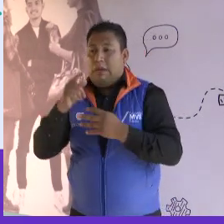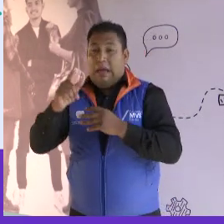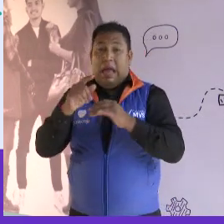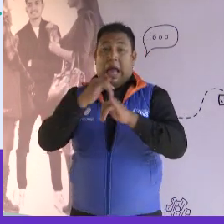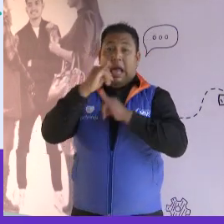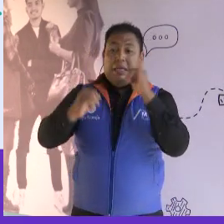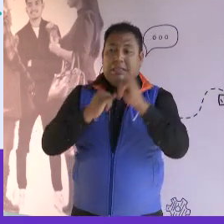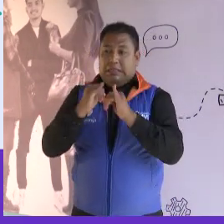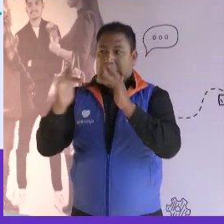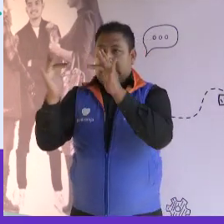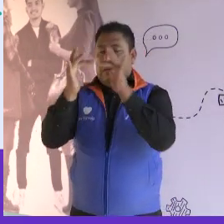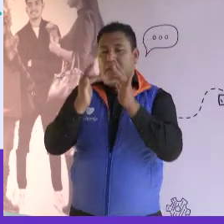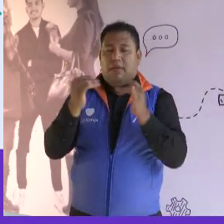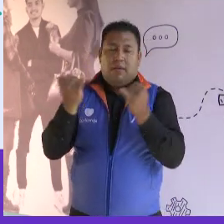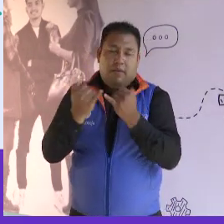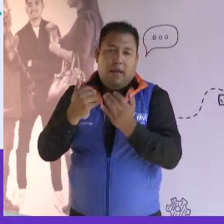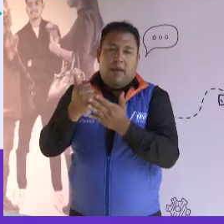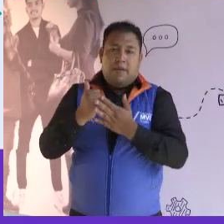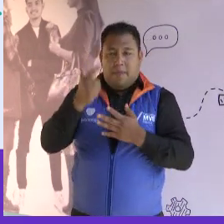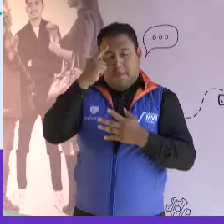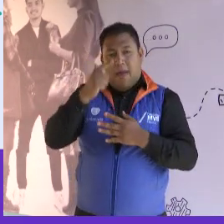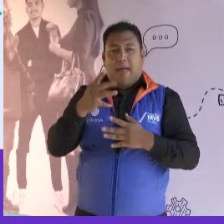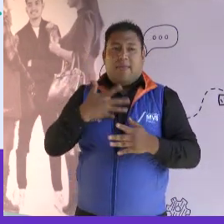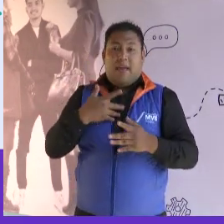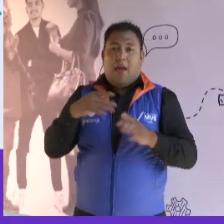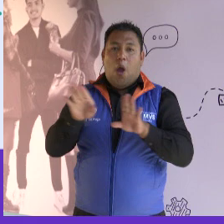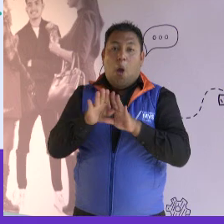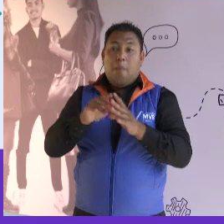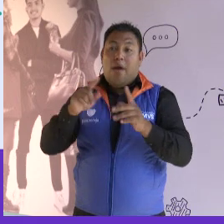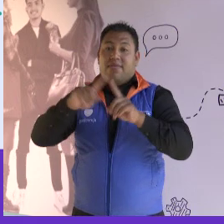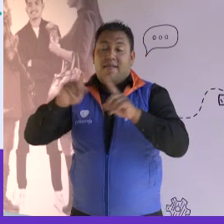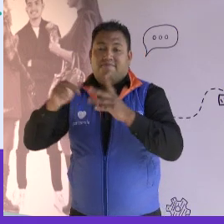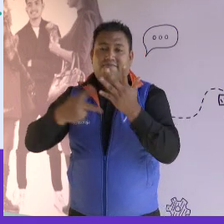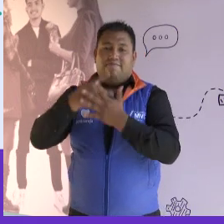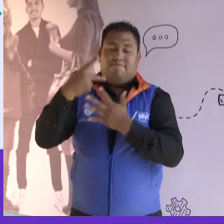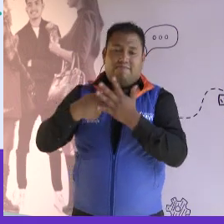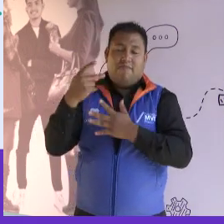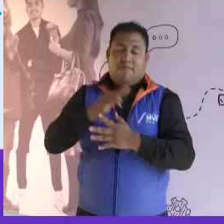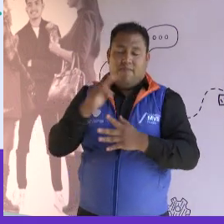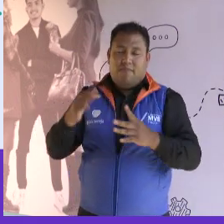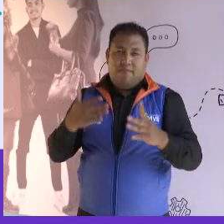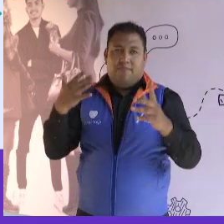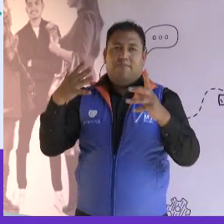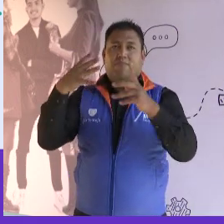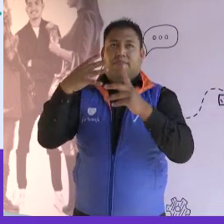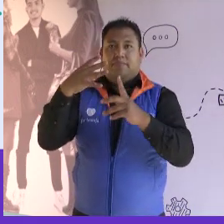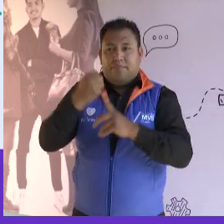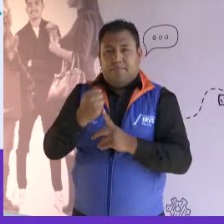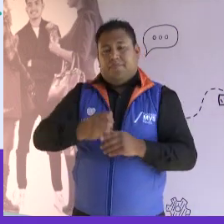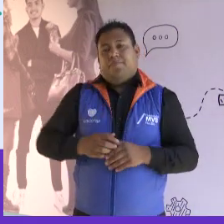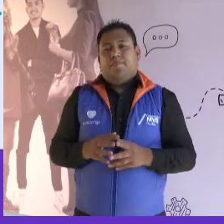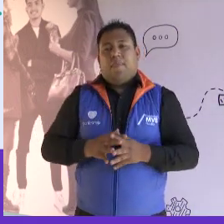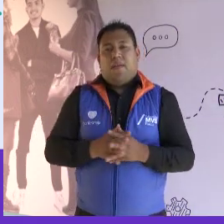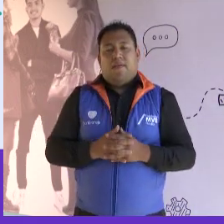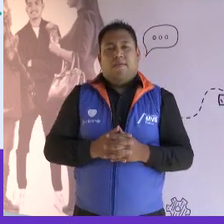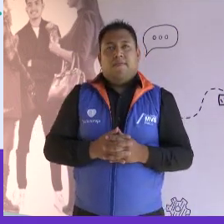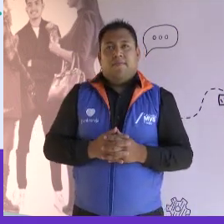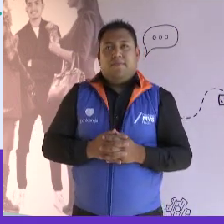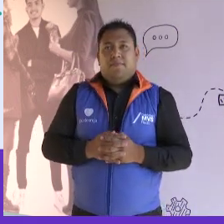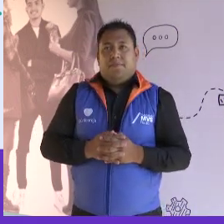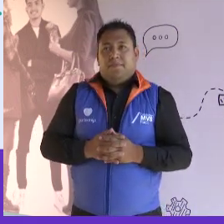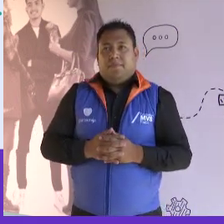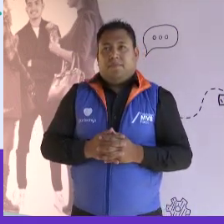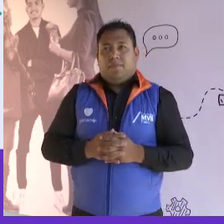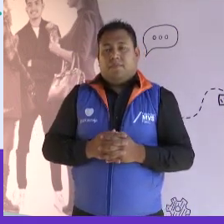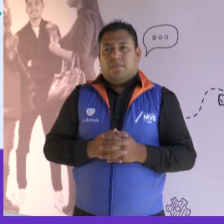que te va a ayudar a pues llevar otro tipo de programas a partir de, ¿no? ¿Y los ODS qué tanto ayudan a esta sistematización y a estos indicadores?